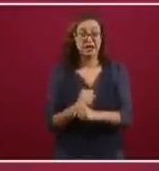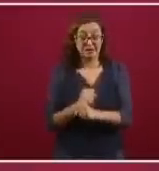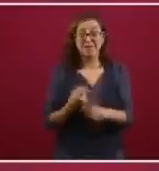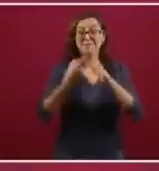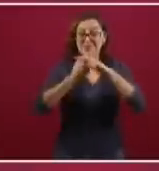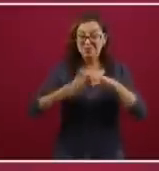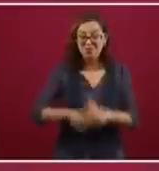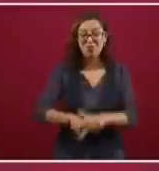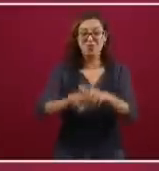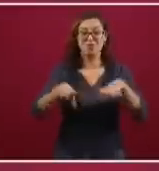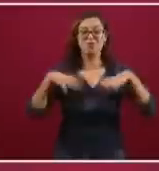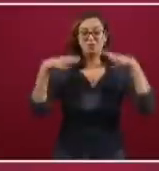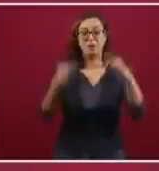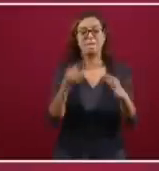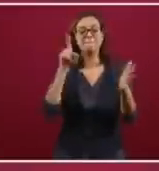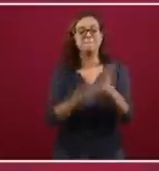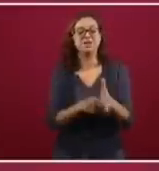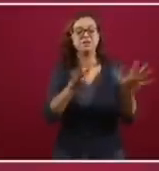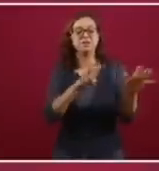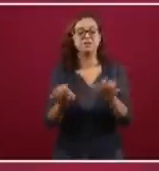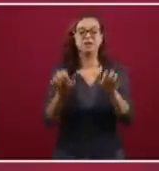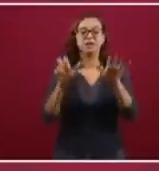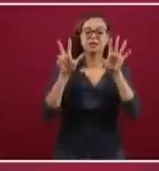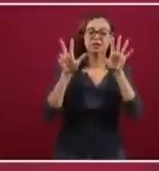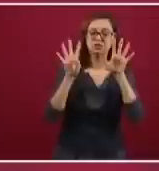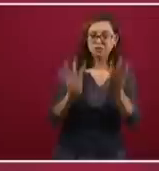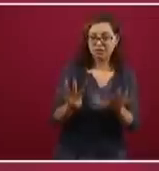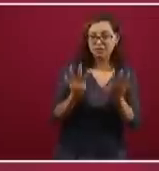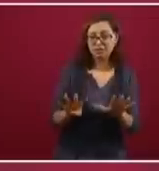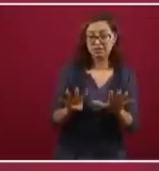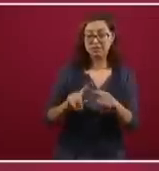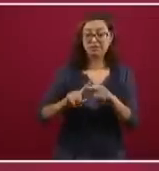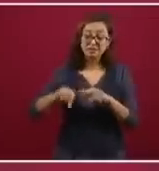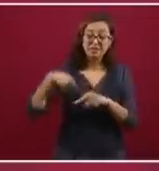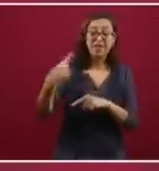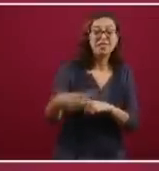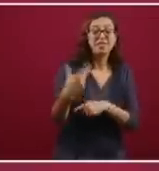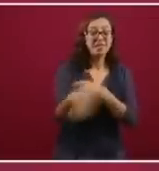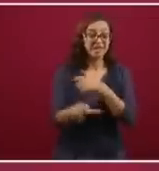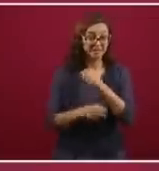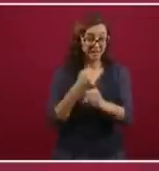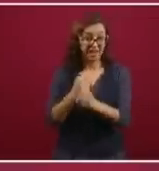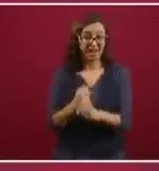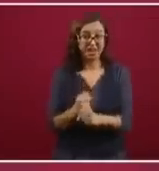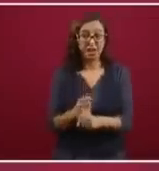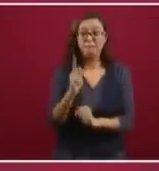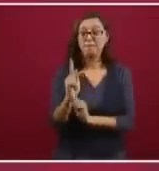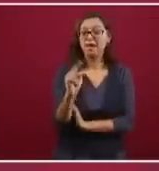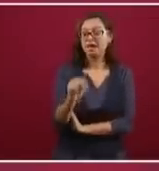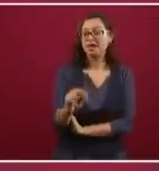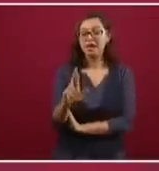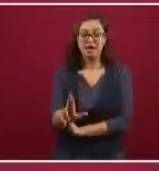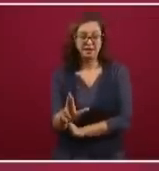1919, luego en el 29, 10 años después, se creó el PNR,